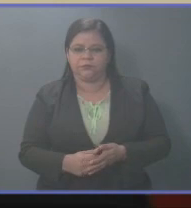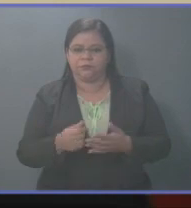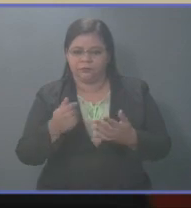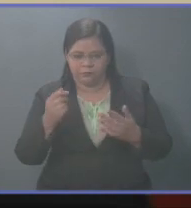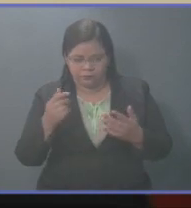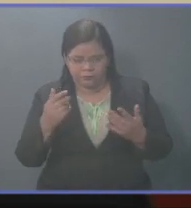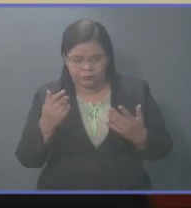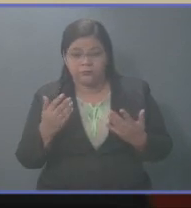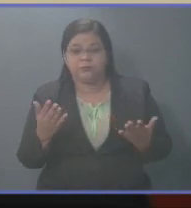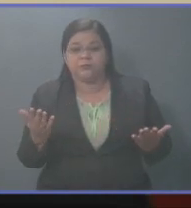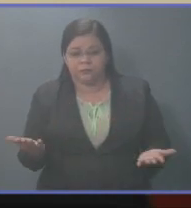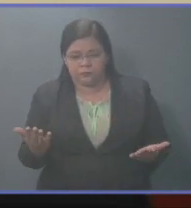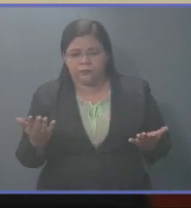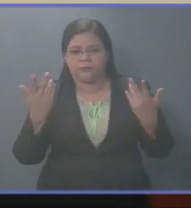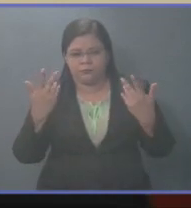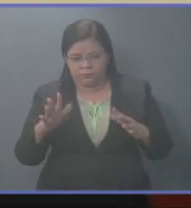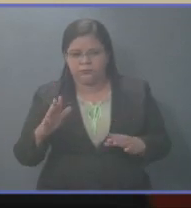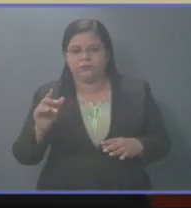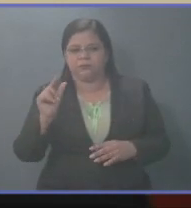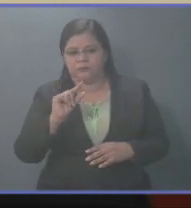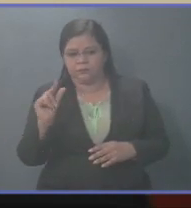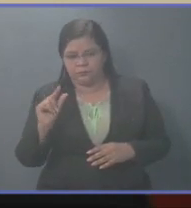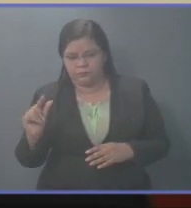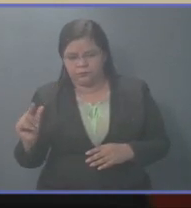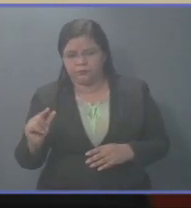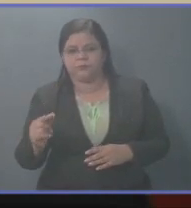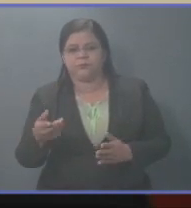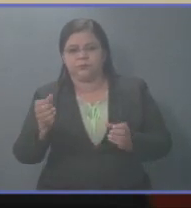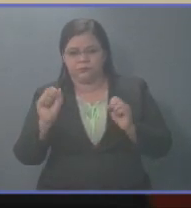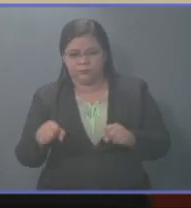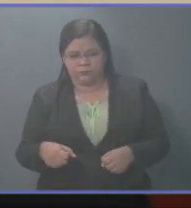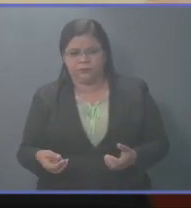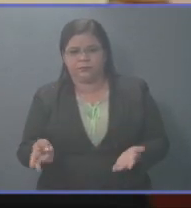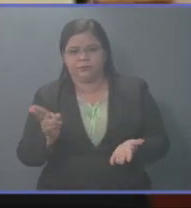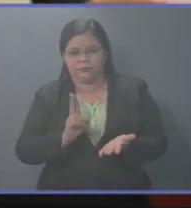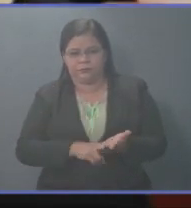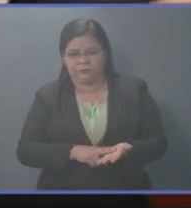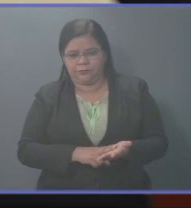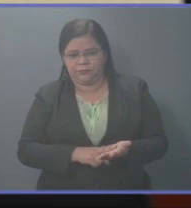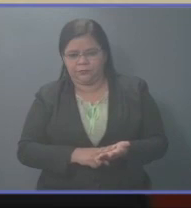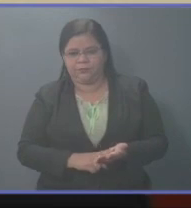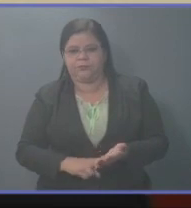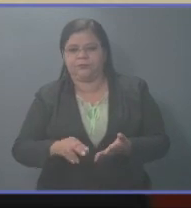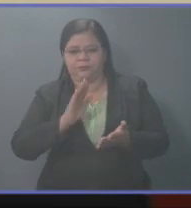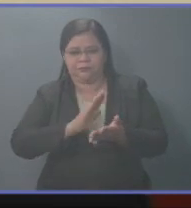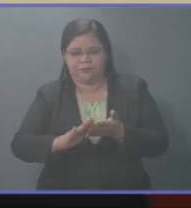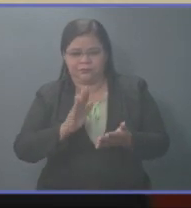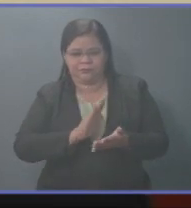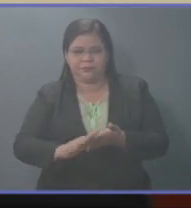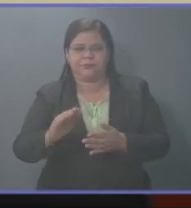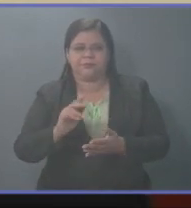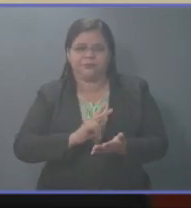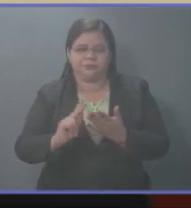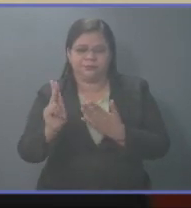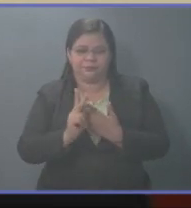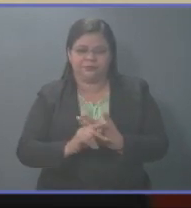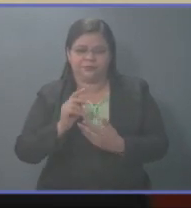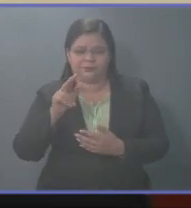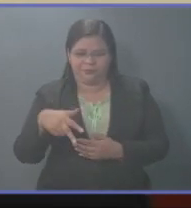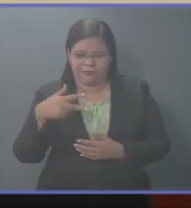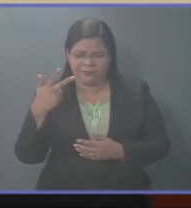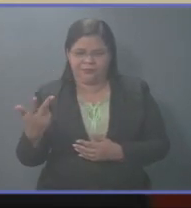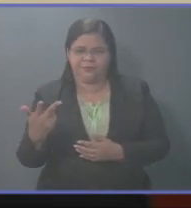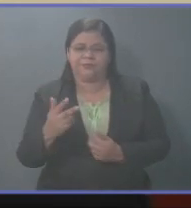se obtenga la autorización para suscribir el préstamo para financiar la fase 3 del Plan